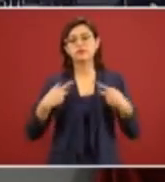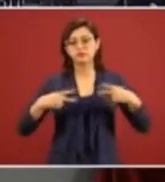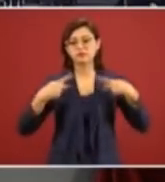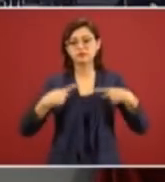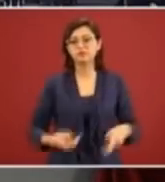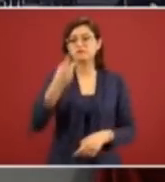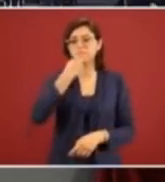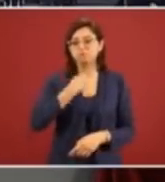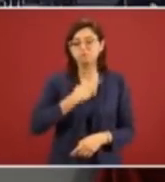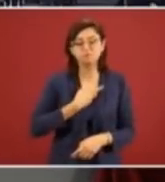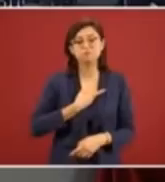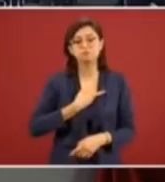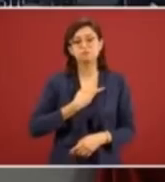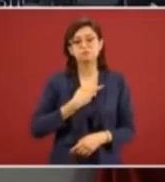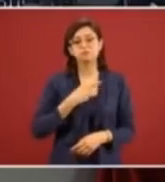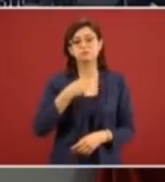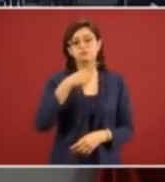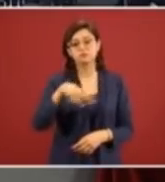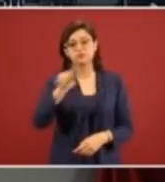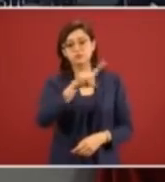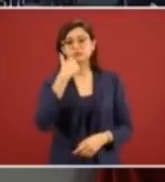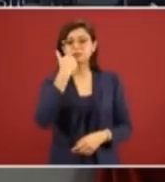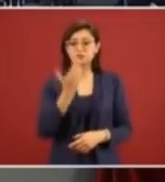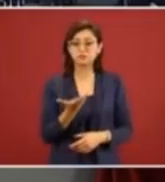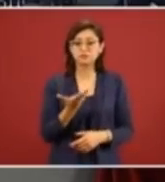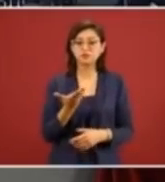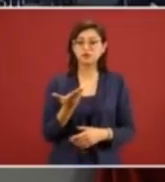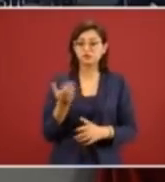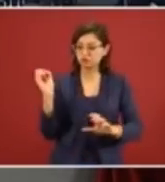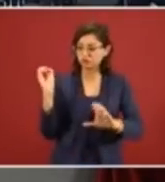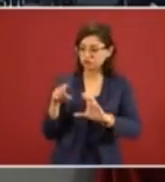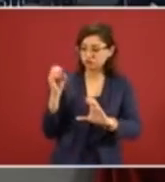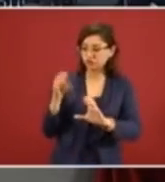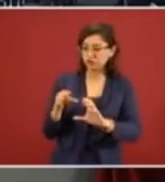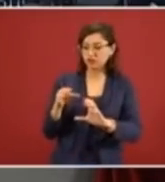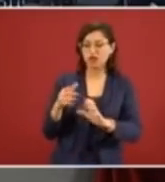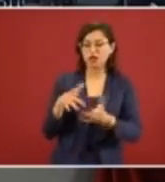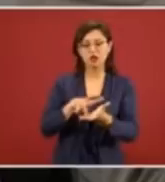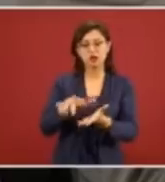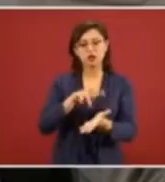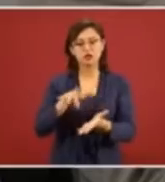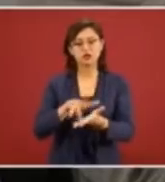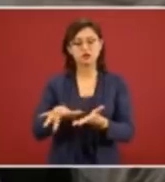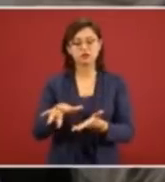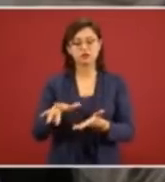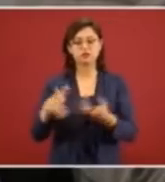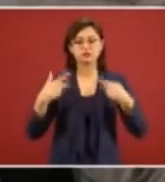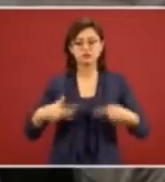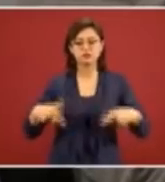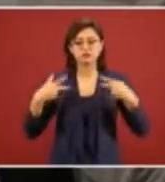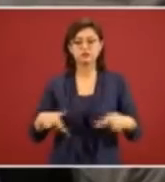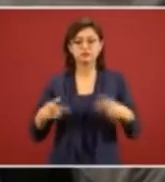mi canal, que ellos quieren aportar dinero específicamente para ayudar a la gente, a